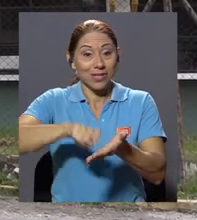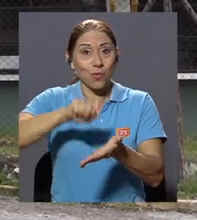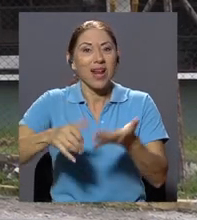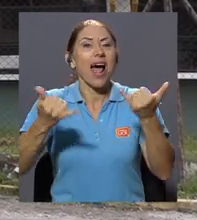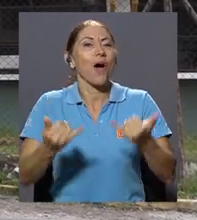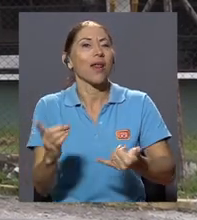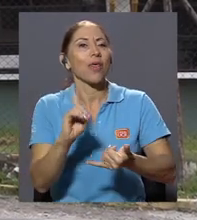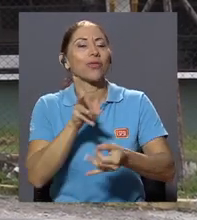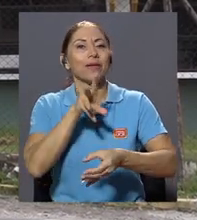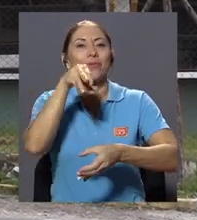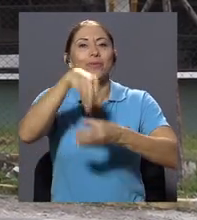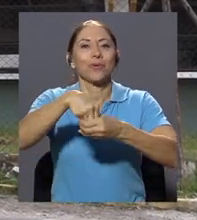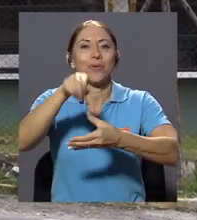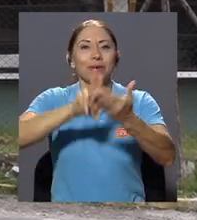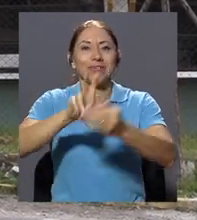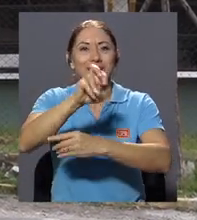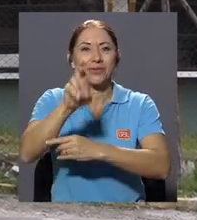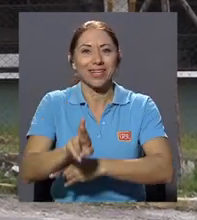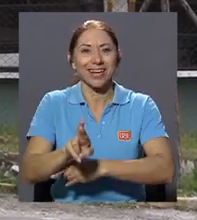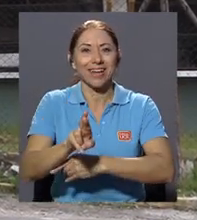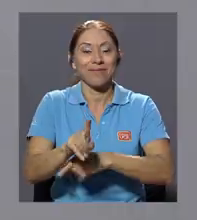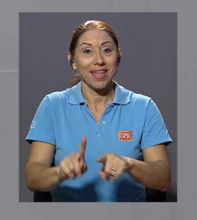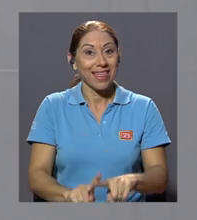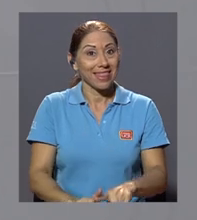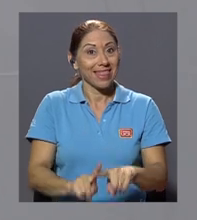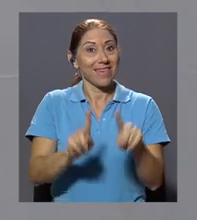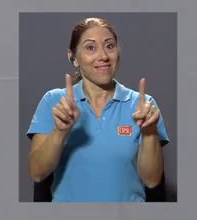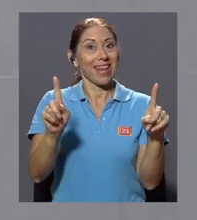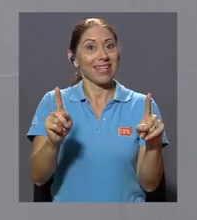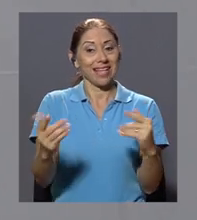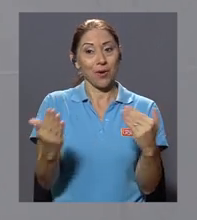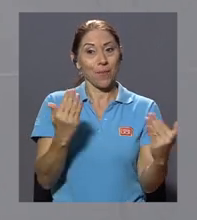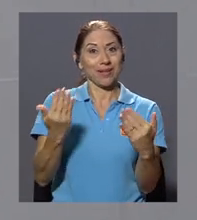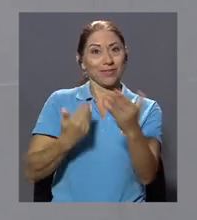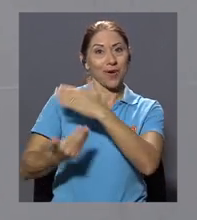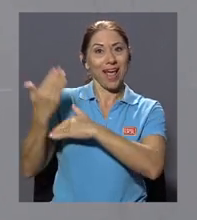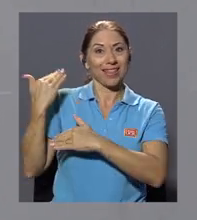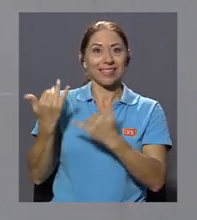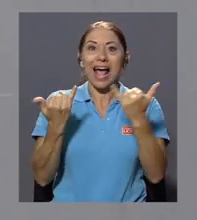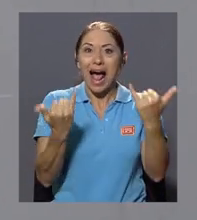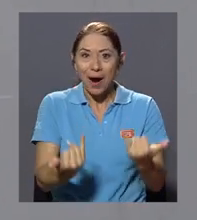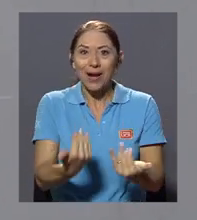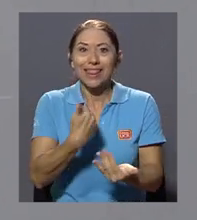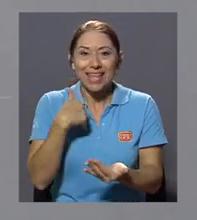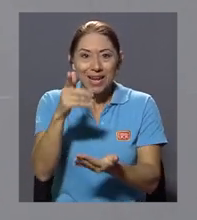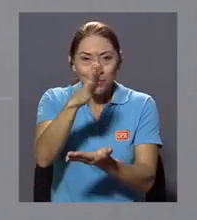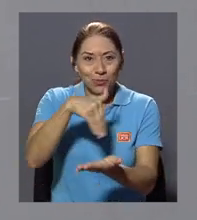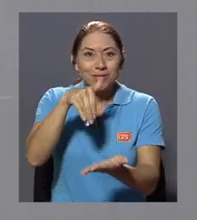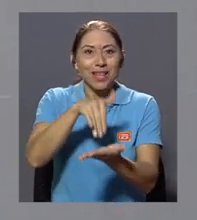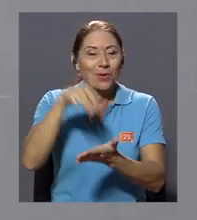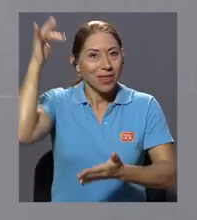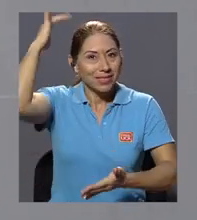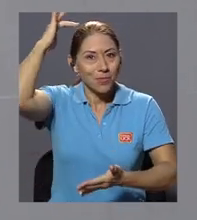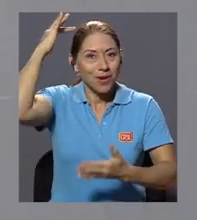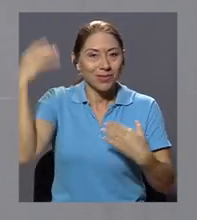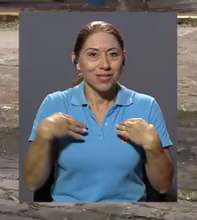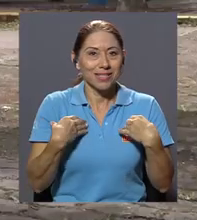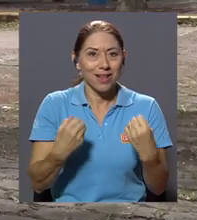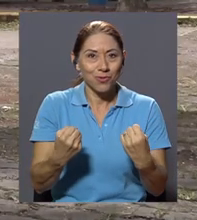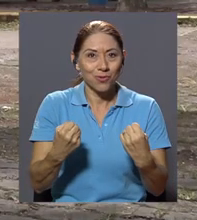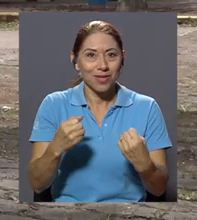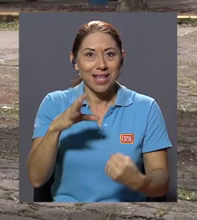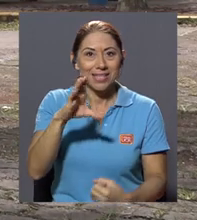ahora en la Universidad de Costa Rica. A diferencia de cómo se enseñaba antes, cuenta con un centro de simulación en salud,